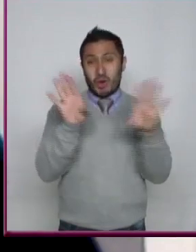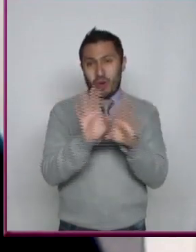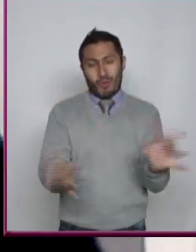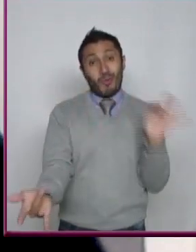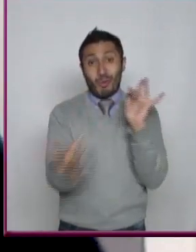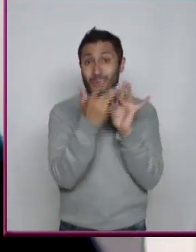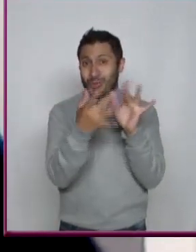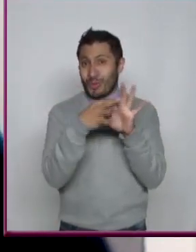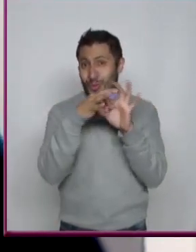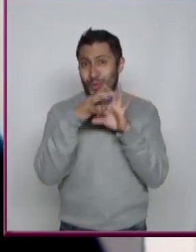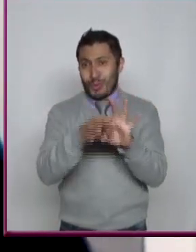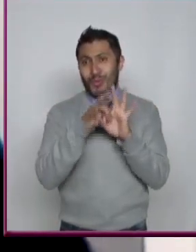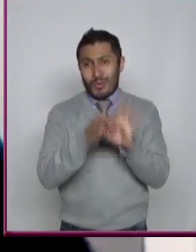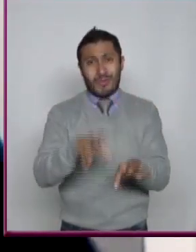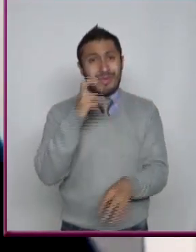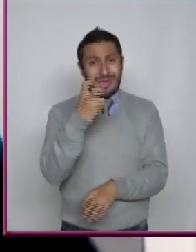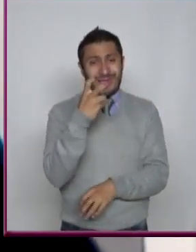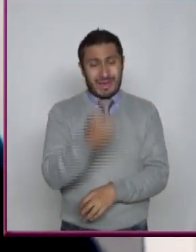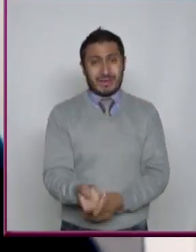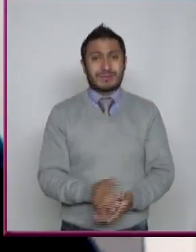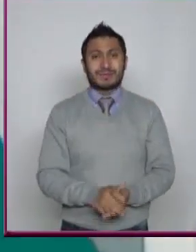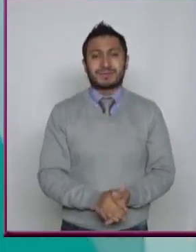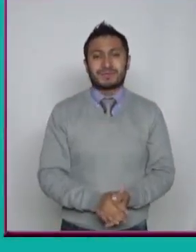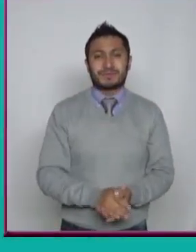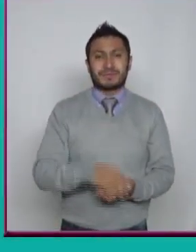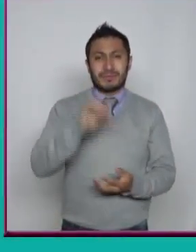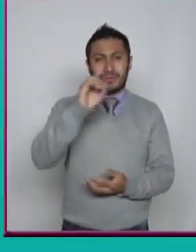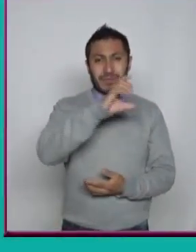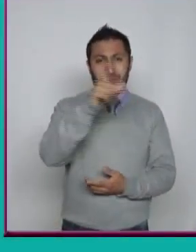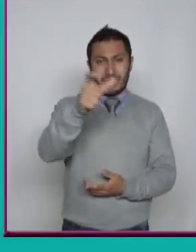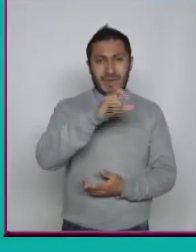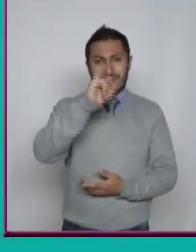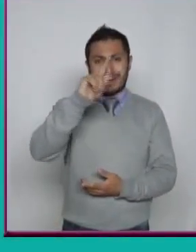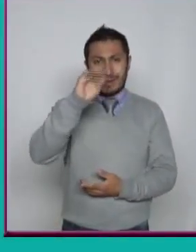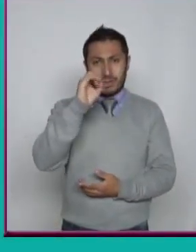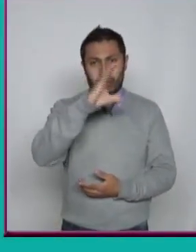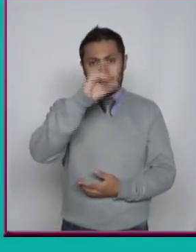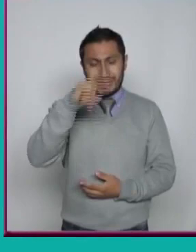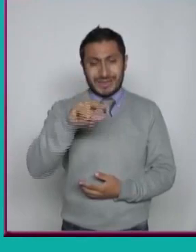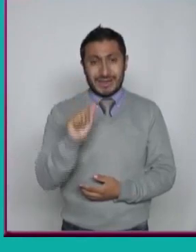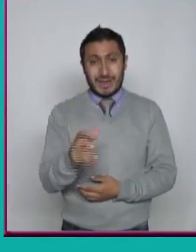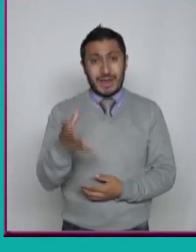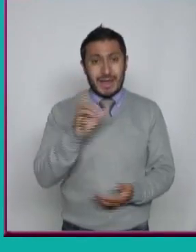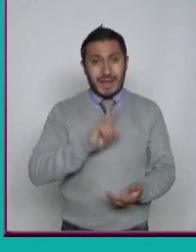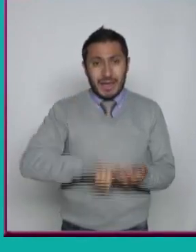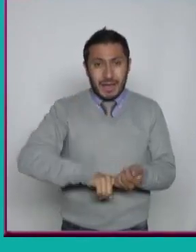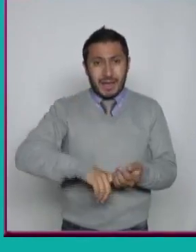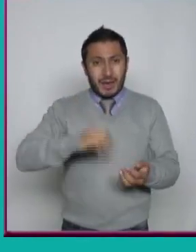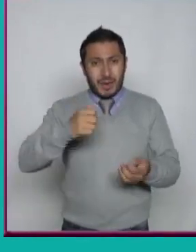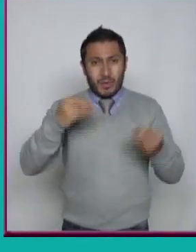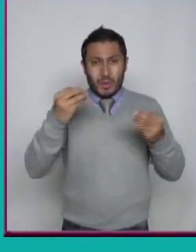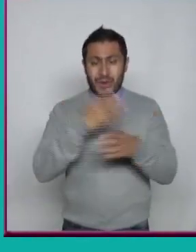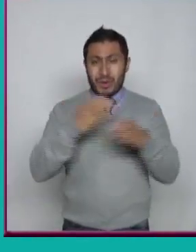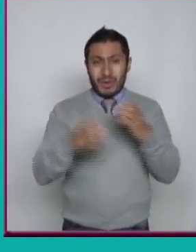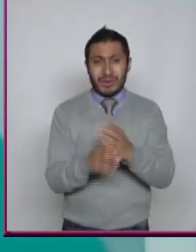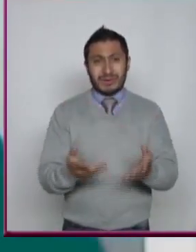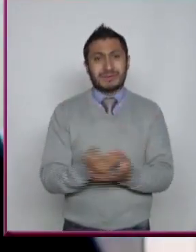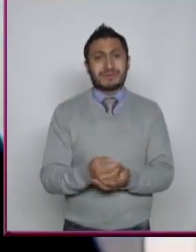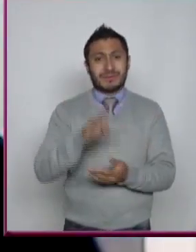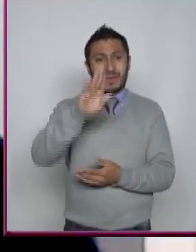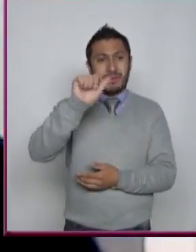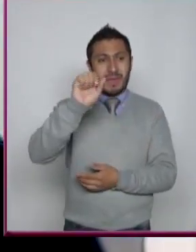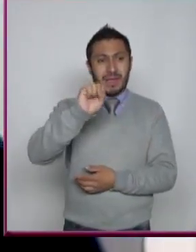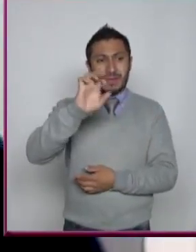conexión, ahí está presente la oxitocina. Otra sustancia que se libera en grandes cantidades es la vasopresina, que